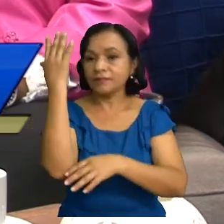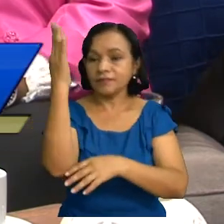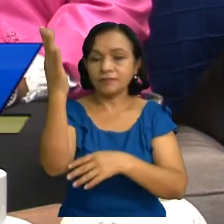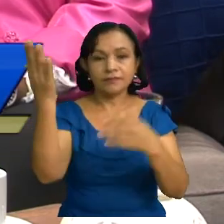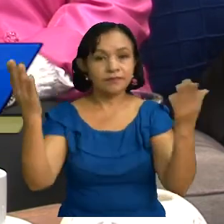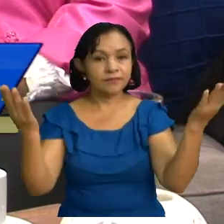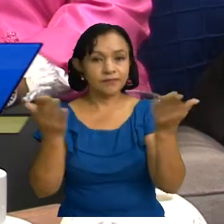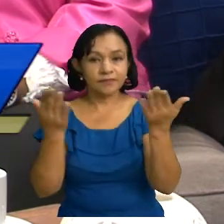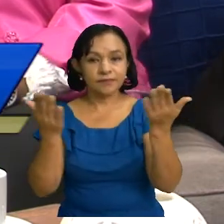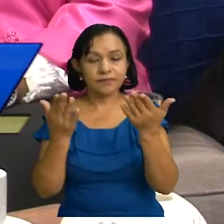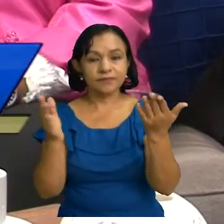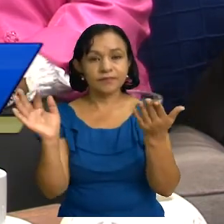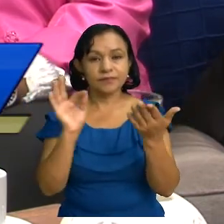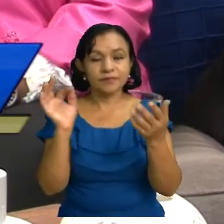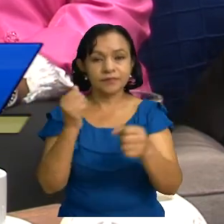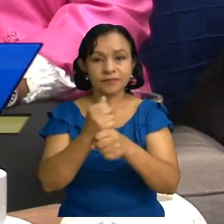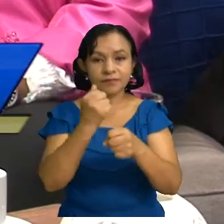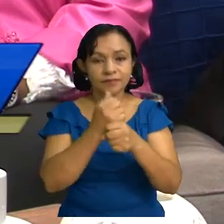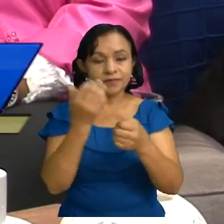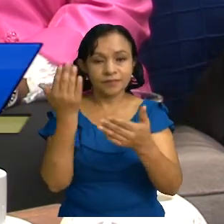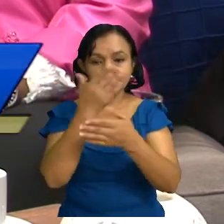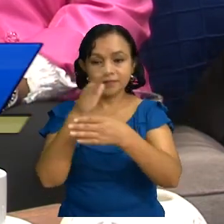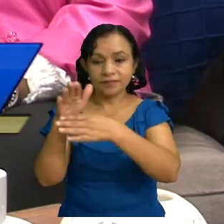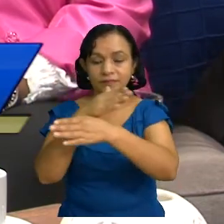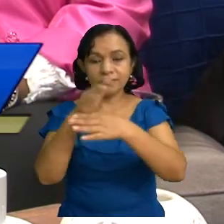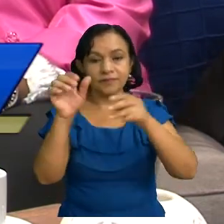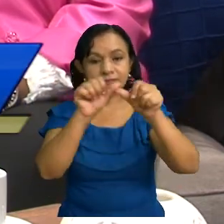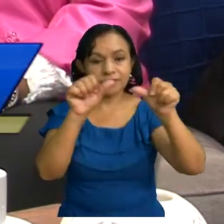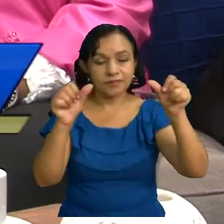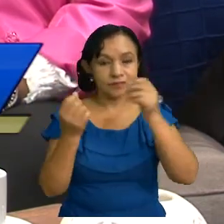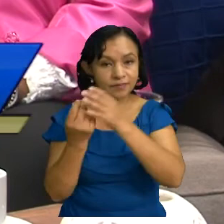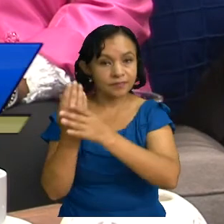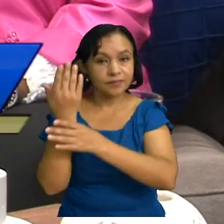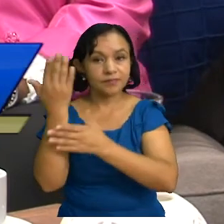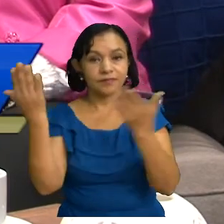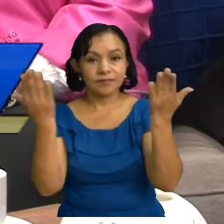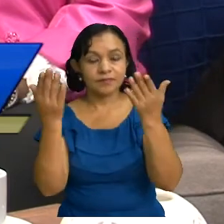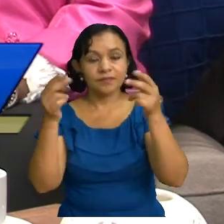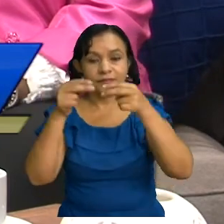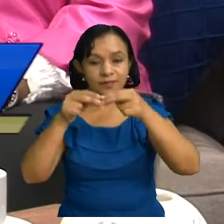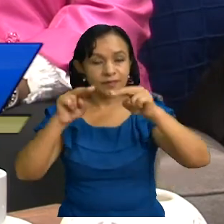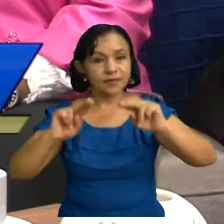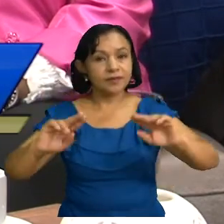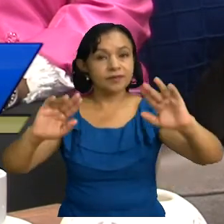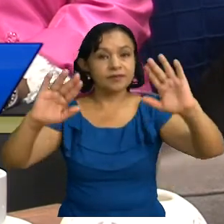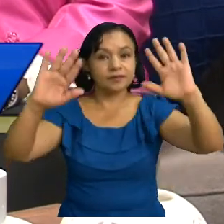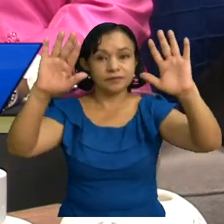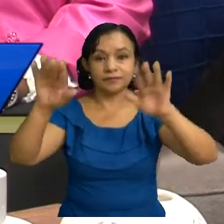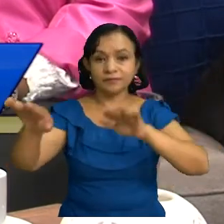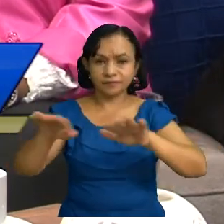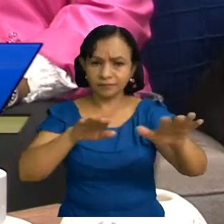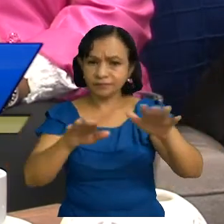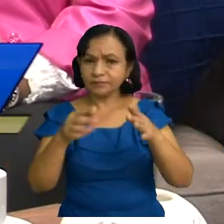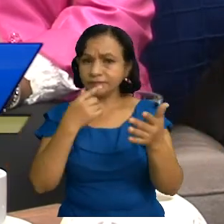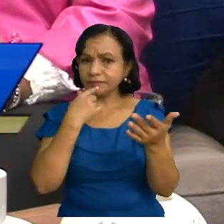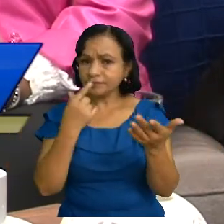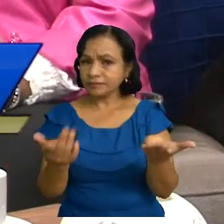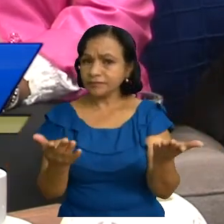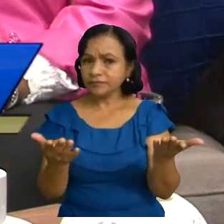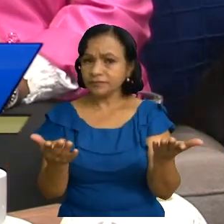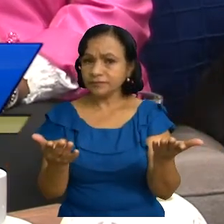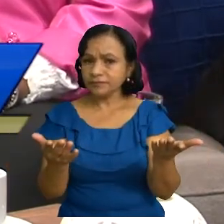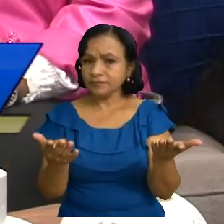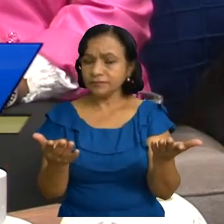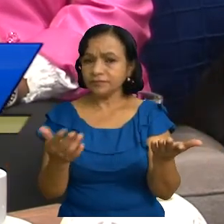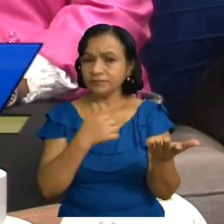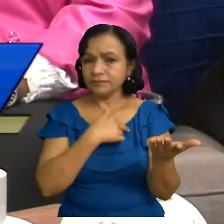la estrategia tuyo diversidad es tu solución basada en la naturaleza donde no podemos decir de que no